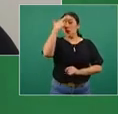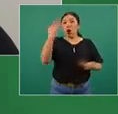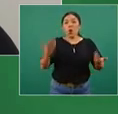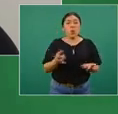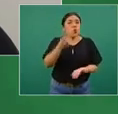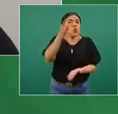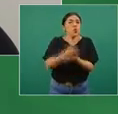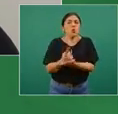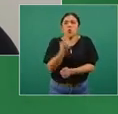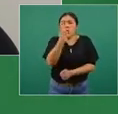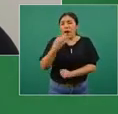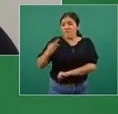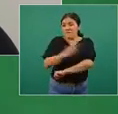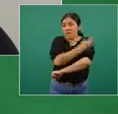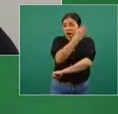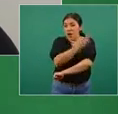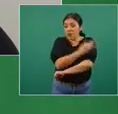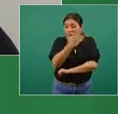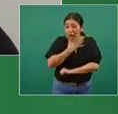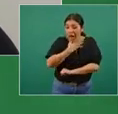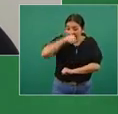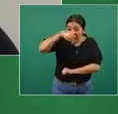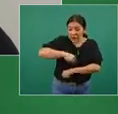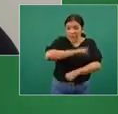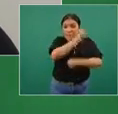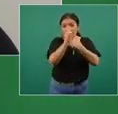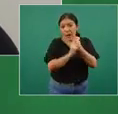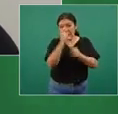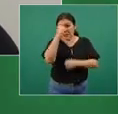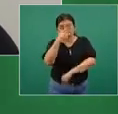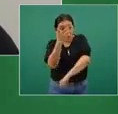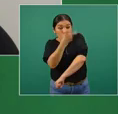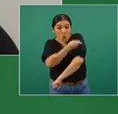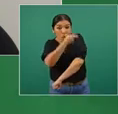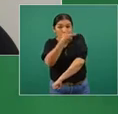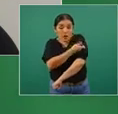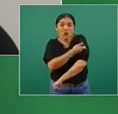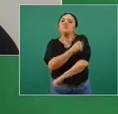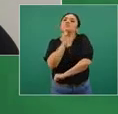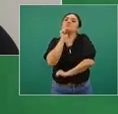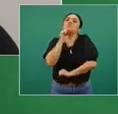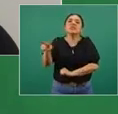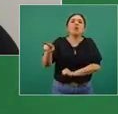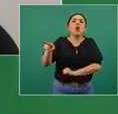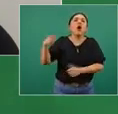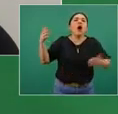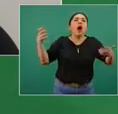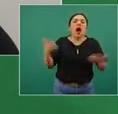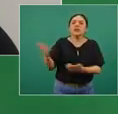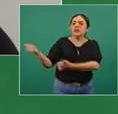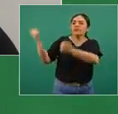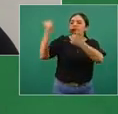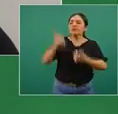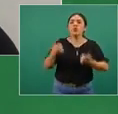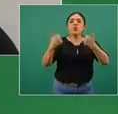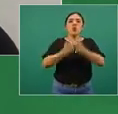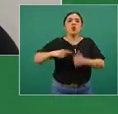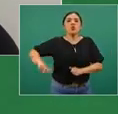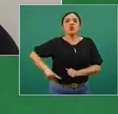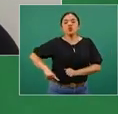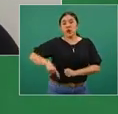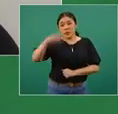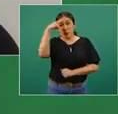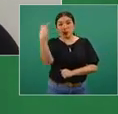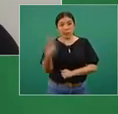única vacuna disponible en este momento en el país para ser aplicada es la que se está consiguiendo desde el gobierno de